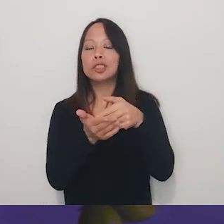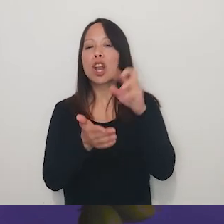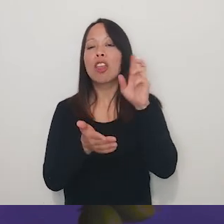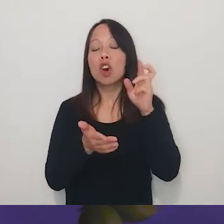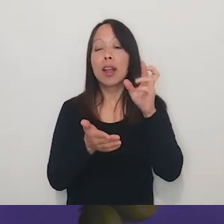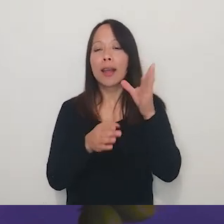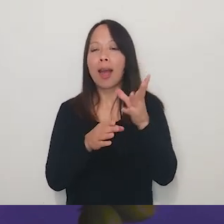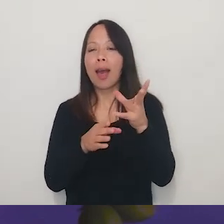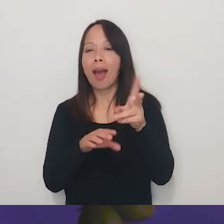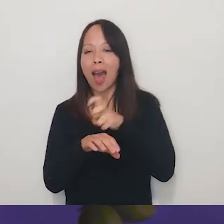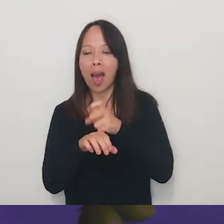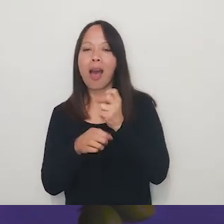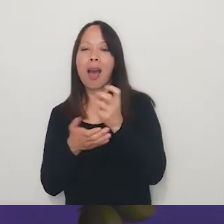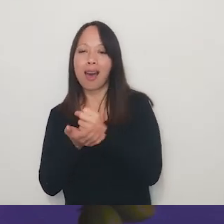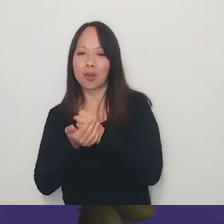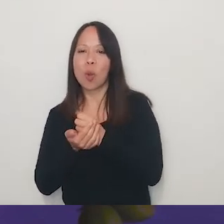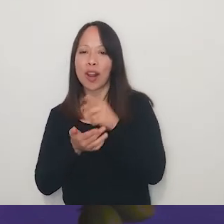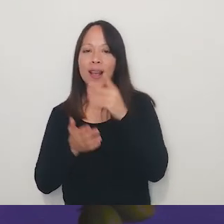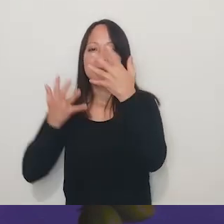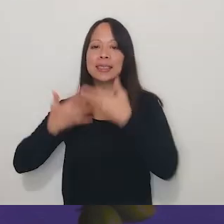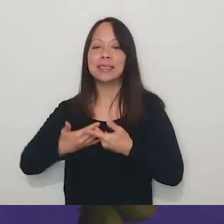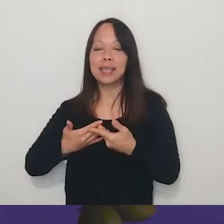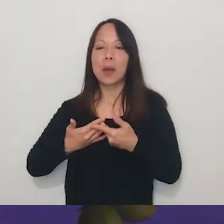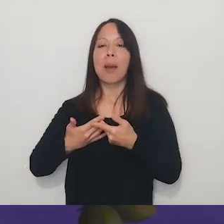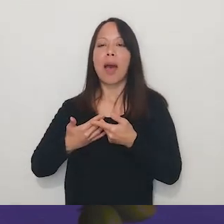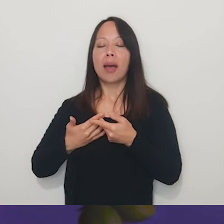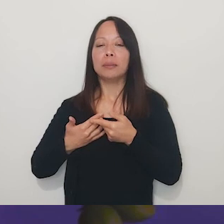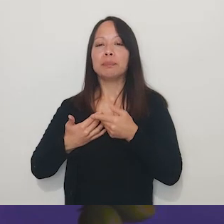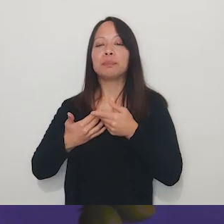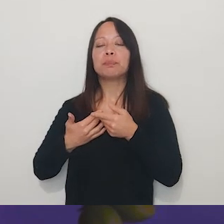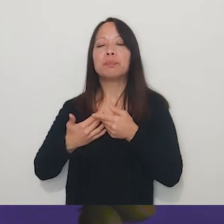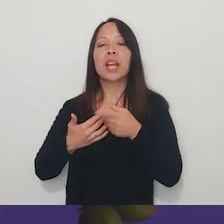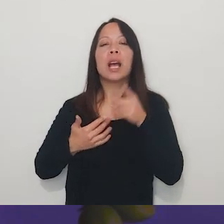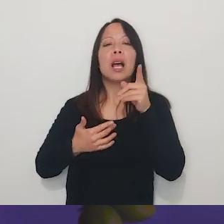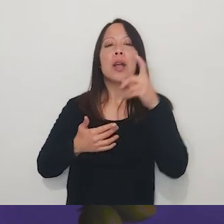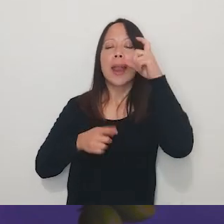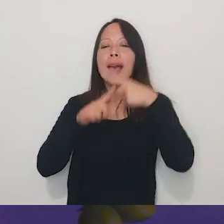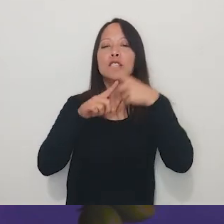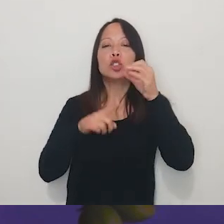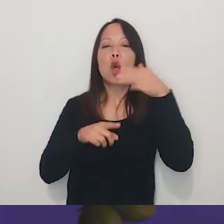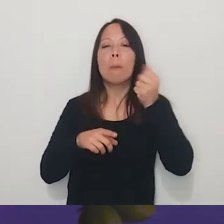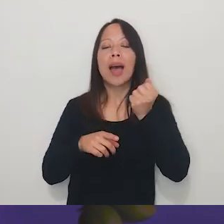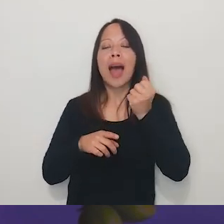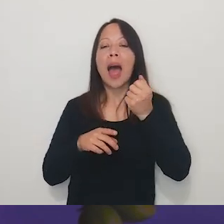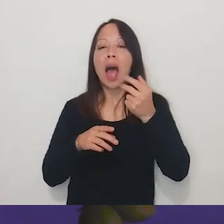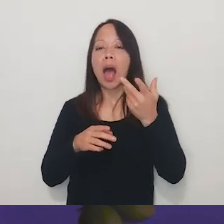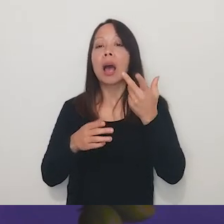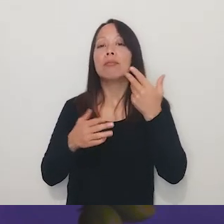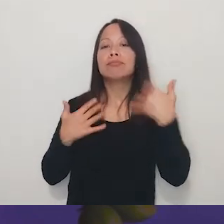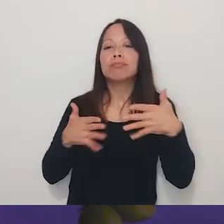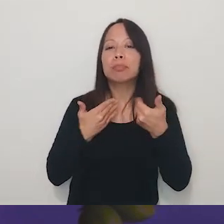números que nosotros no manejamos, pero lo que quiere decir es que en el mismo sistema de salud un exoma rápido ahorra, no solo cura.